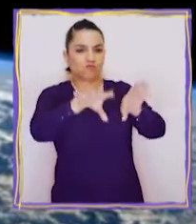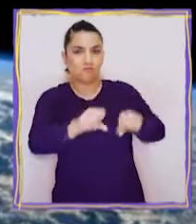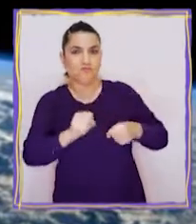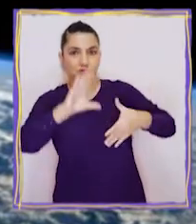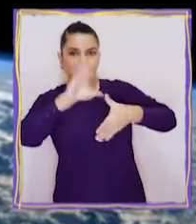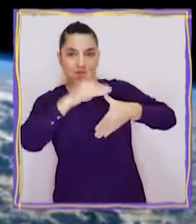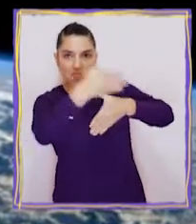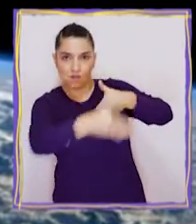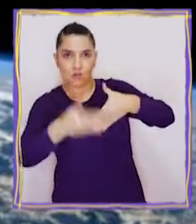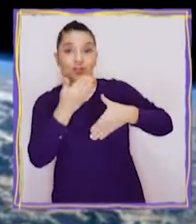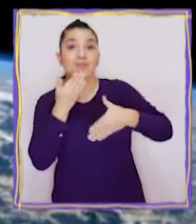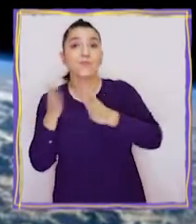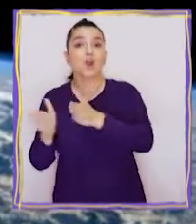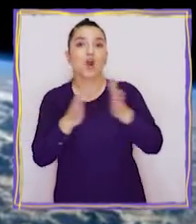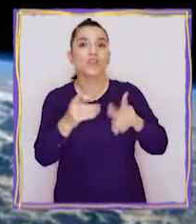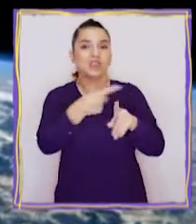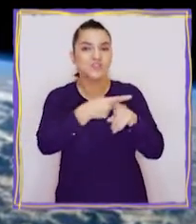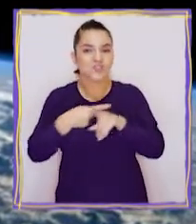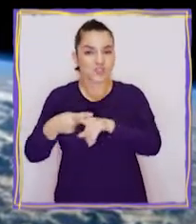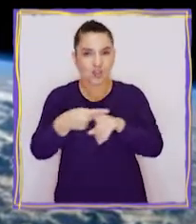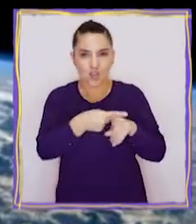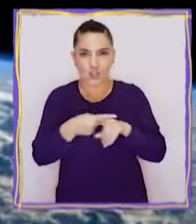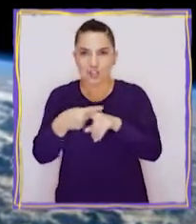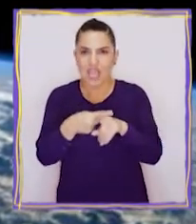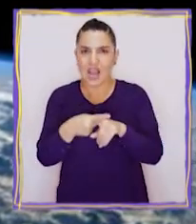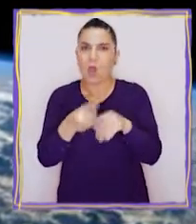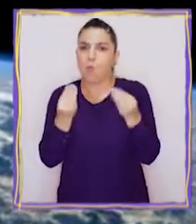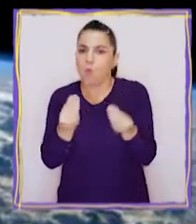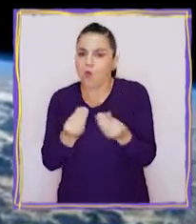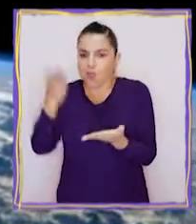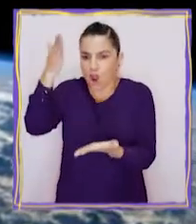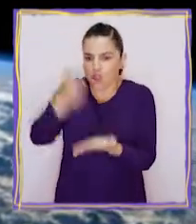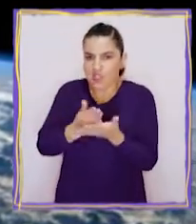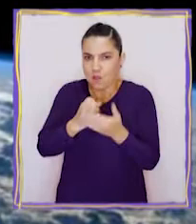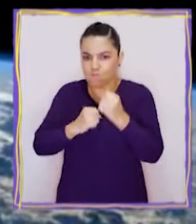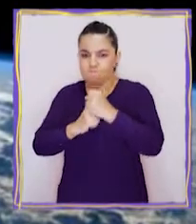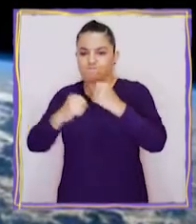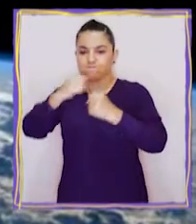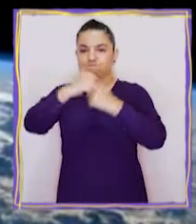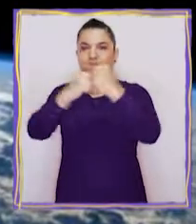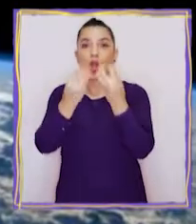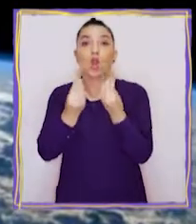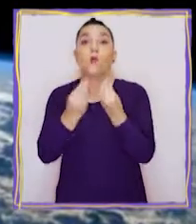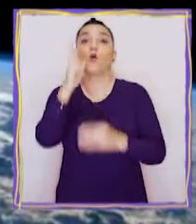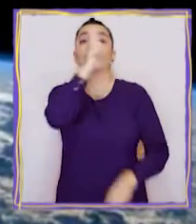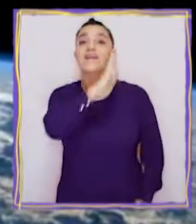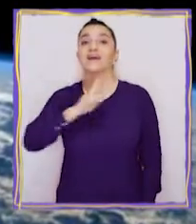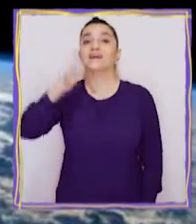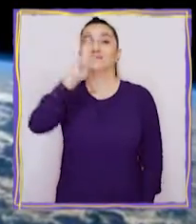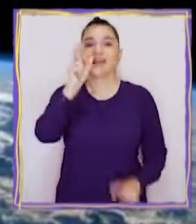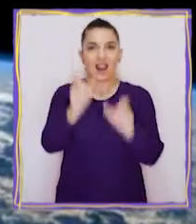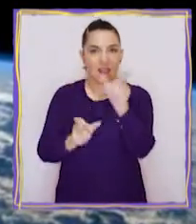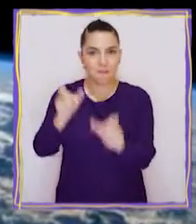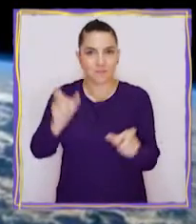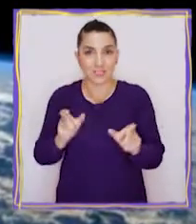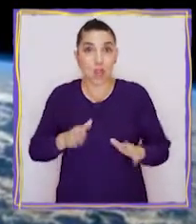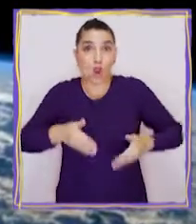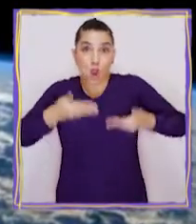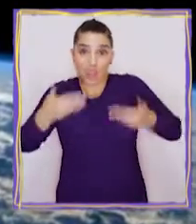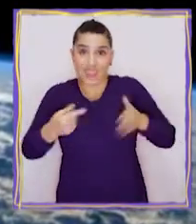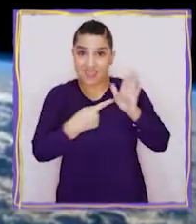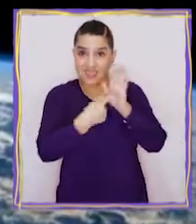territorio, así como también el orden social, el que estaba muy estructurado en torno al origen racial de las personas.